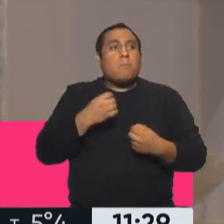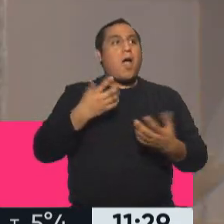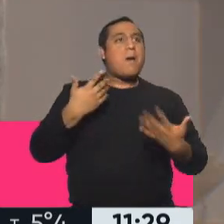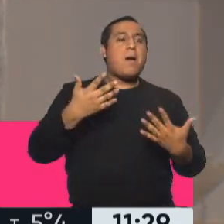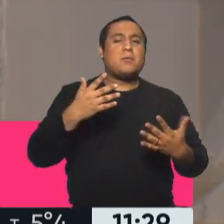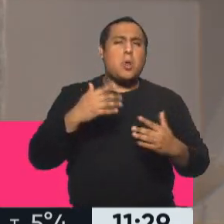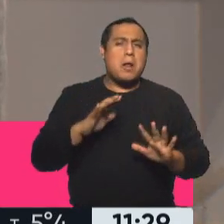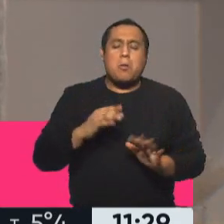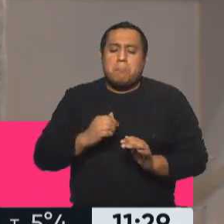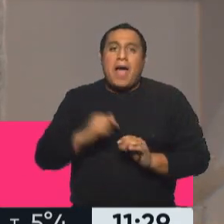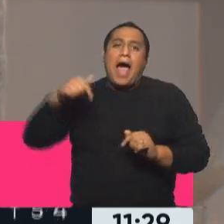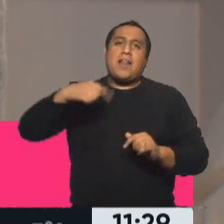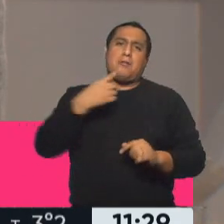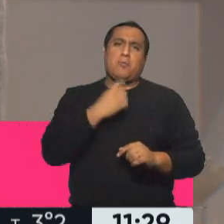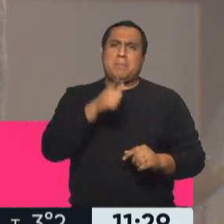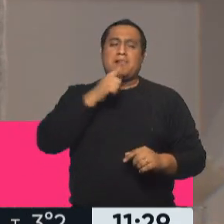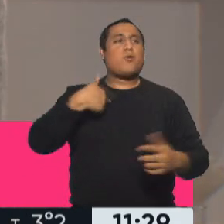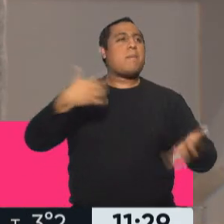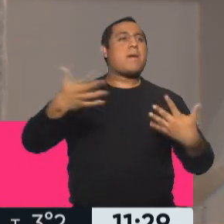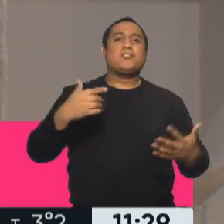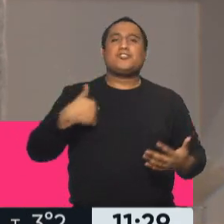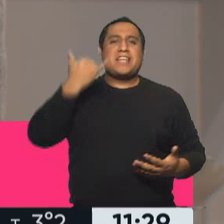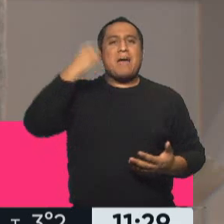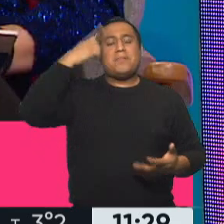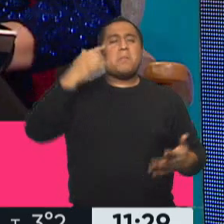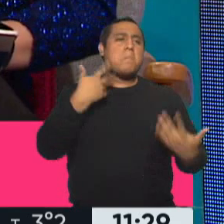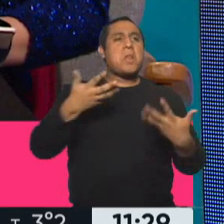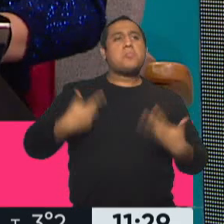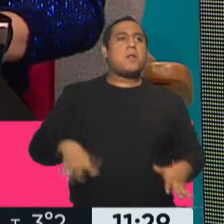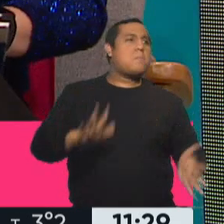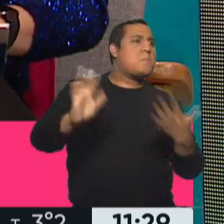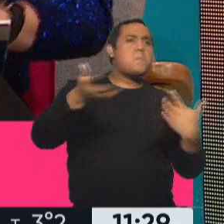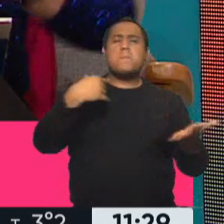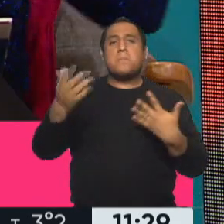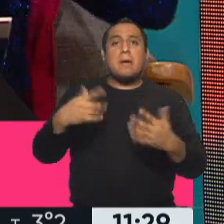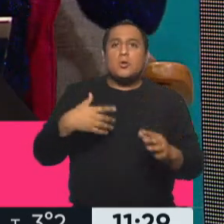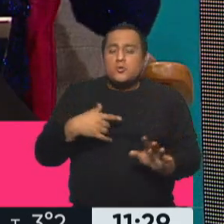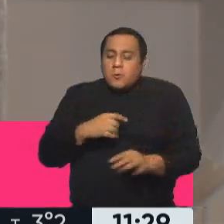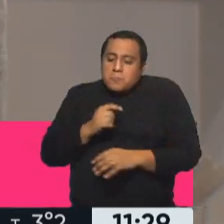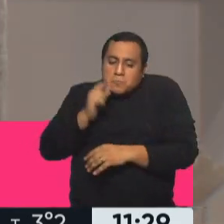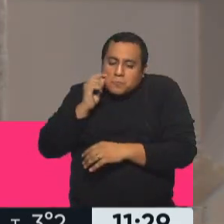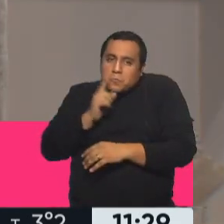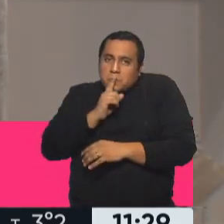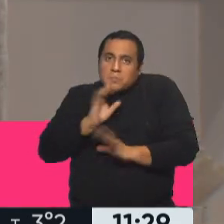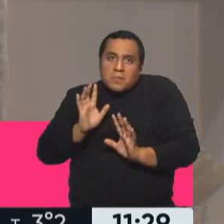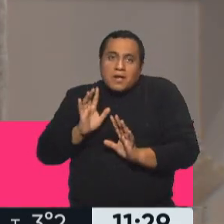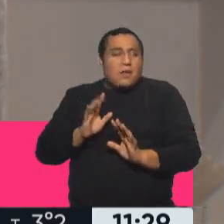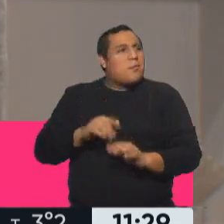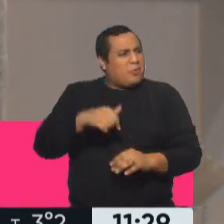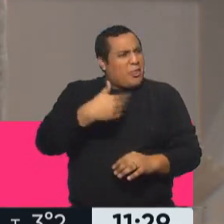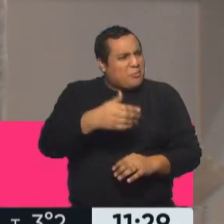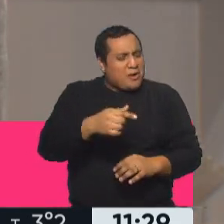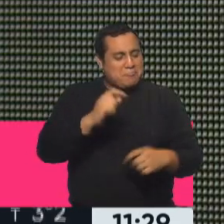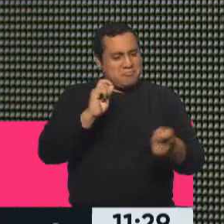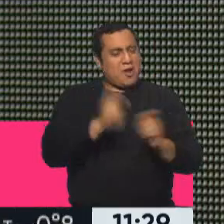este proceso? No se nota porque ya lo tapo. Mira, ya lo aprendí lo aprendí a manejar, pero soy pero ¿cómo super... fue ese proceso de encontrarte